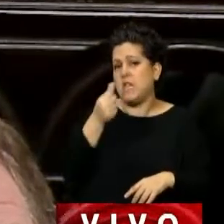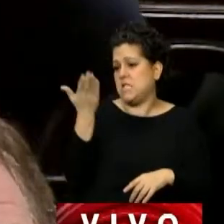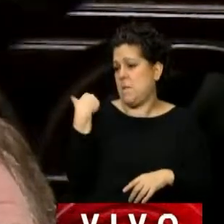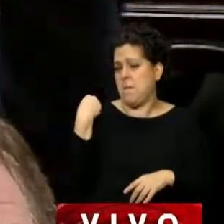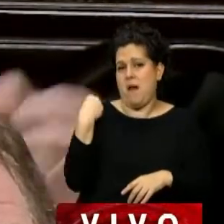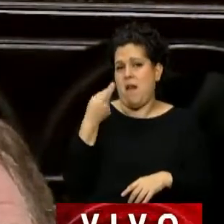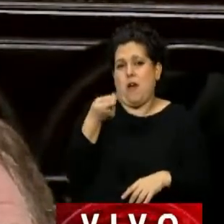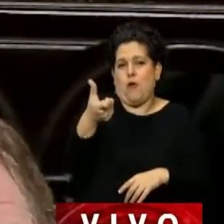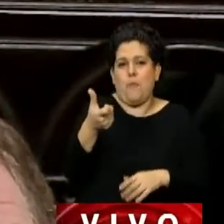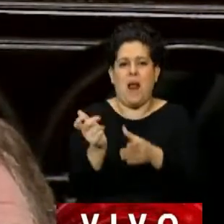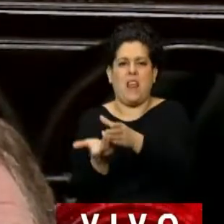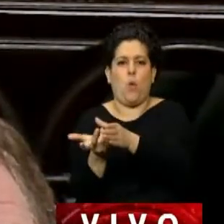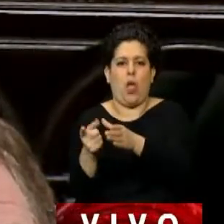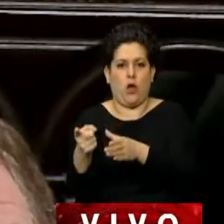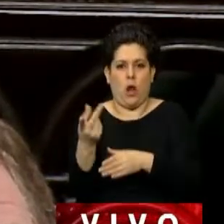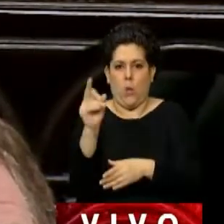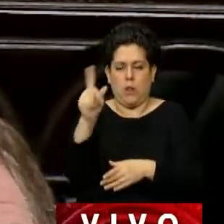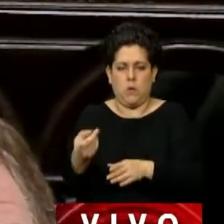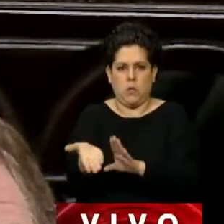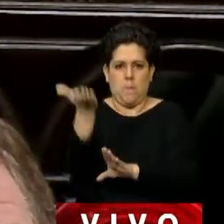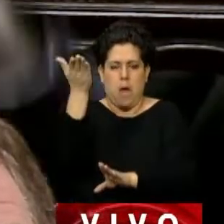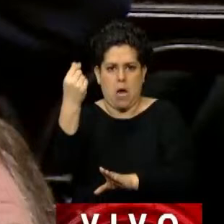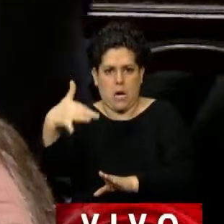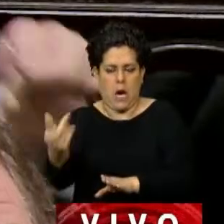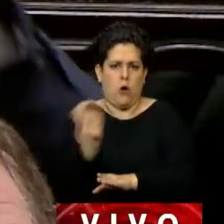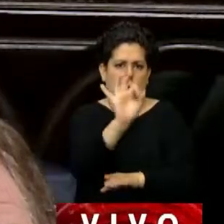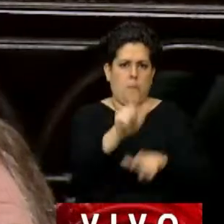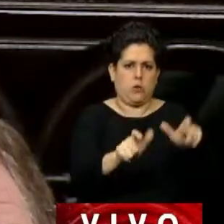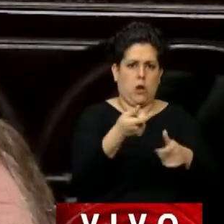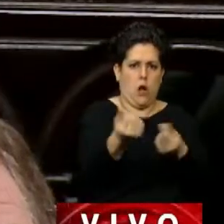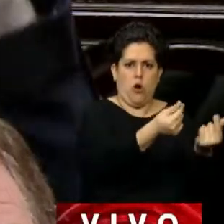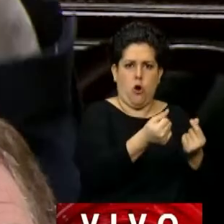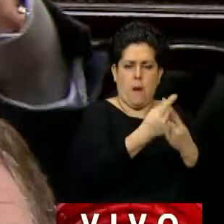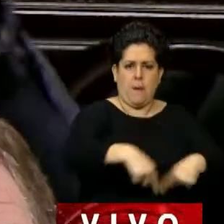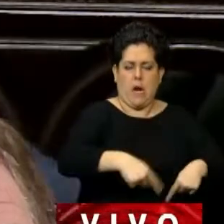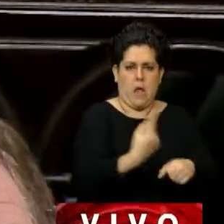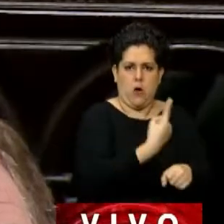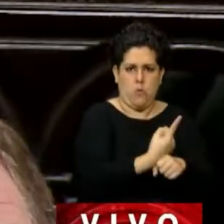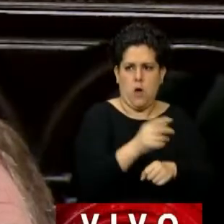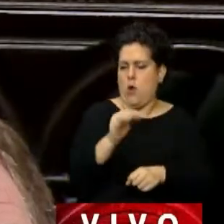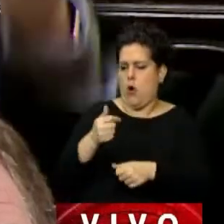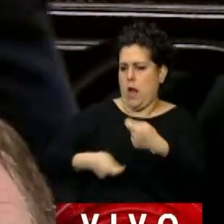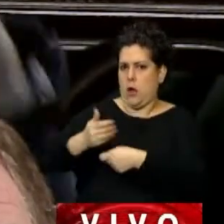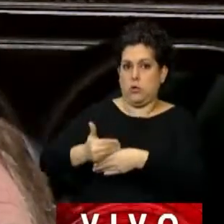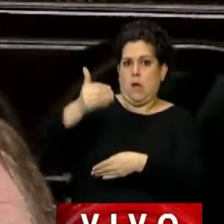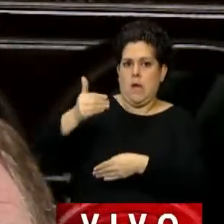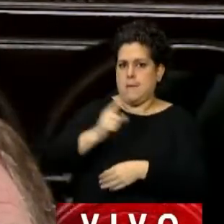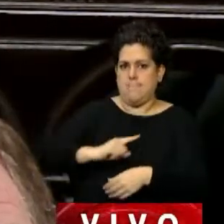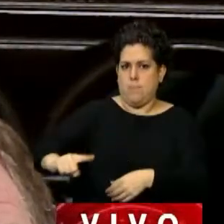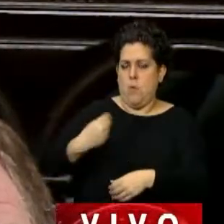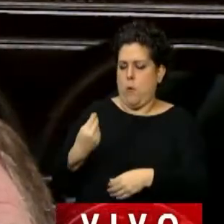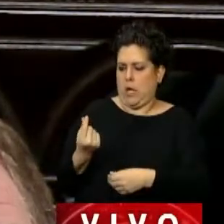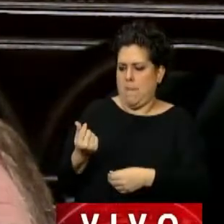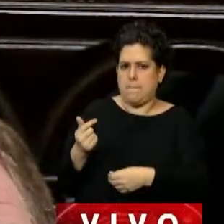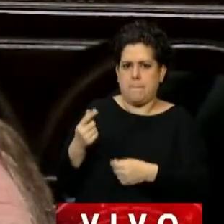había subido 20-30%, los que no pueden reponer mercadería, los que no pueden abrir las persianas porque no saben cuánto van a tener que reponer su mercadería